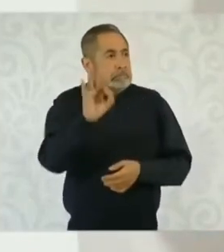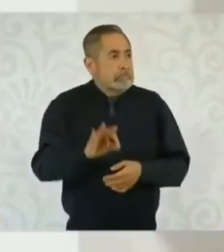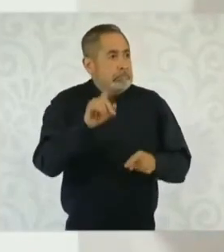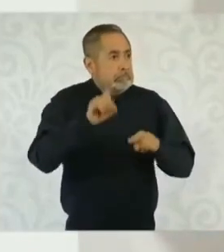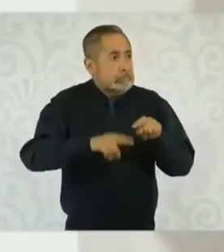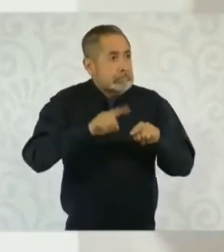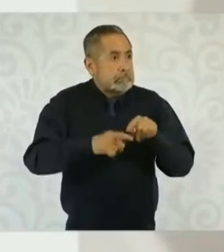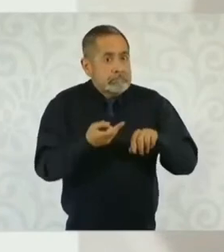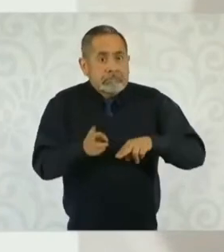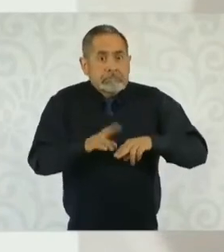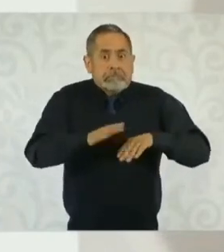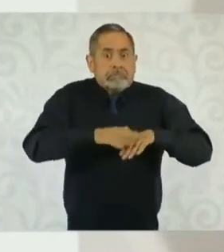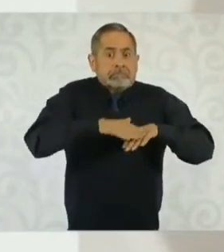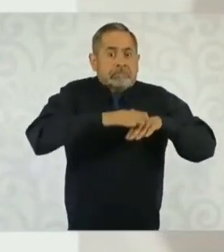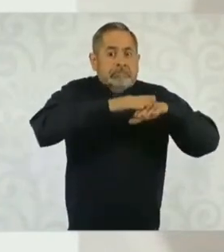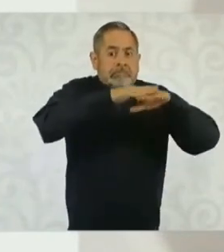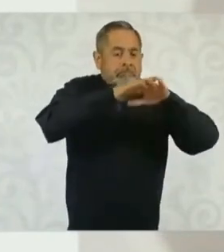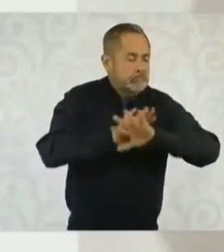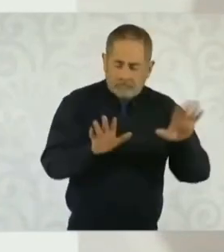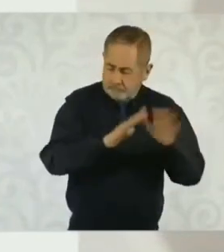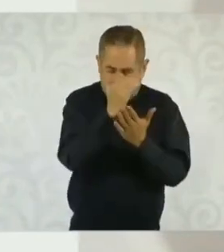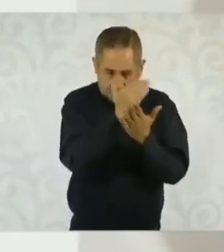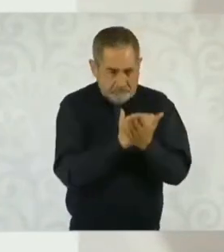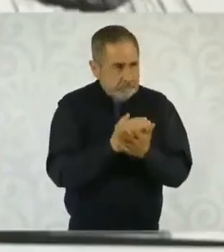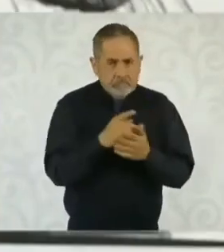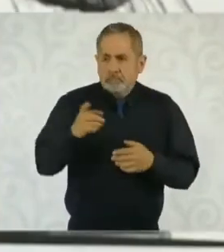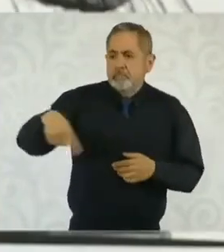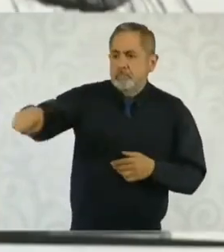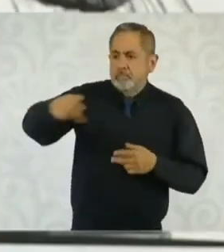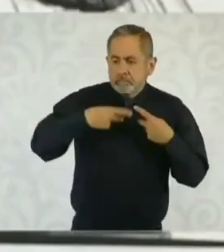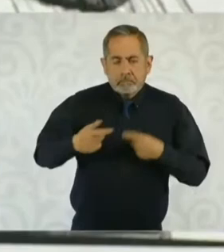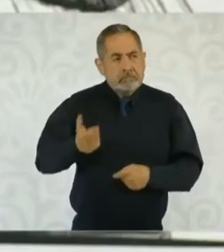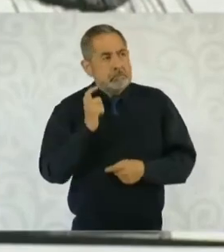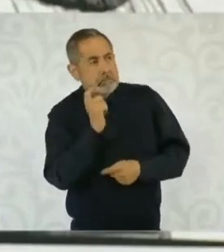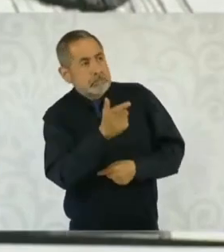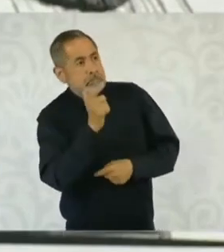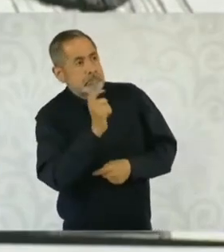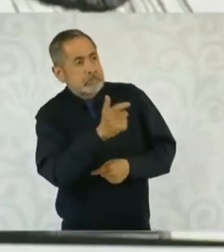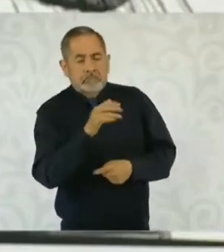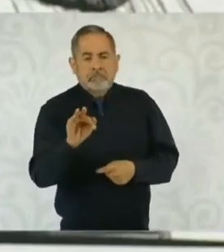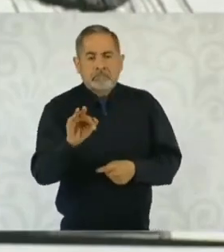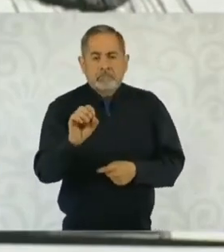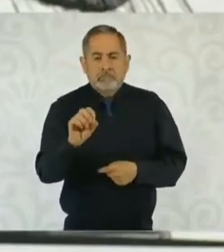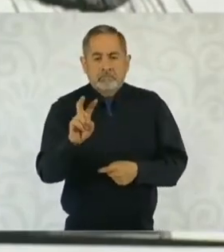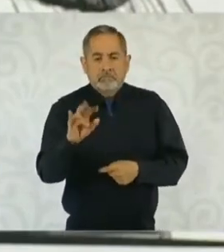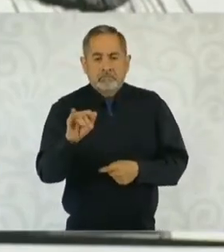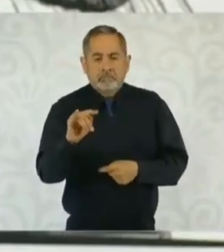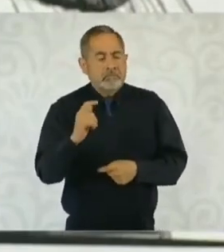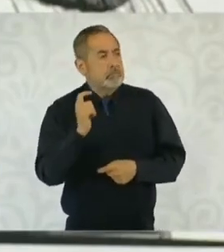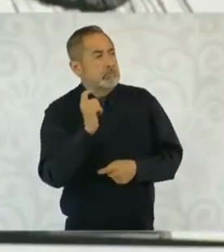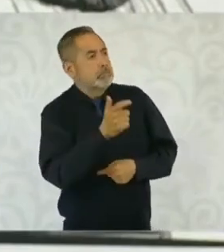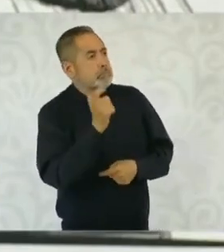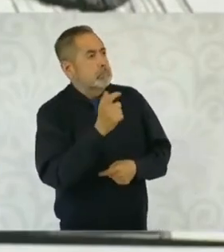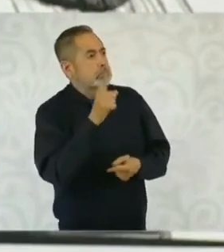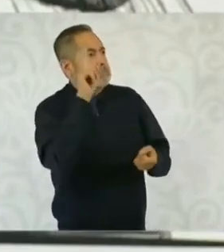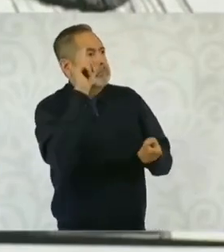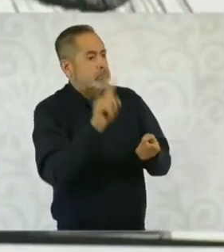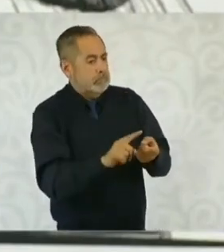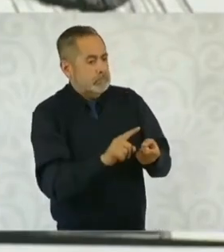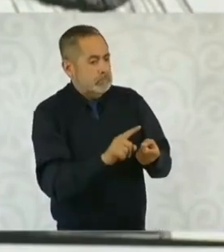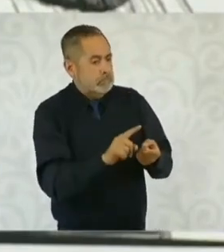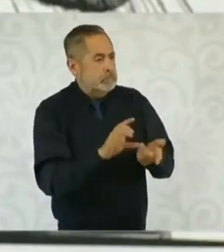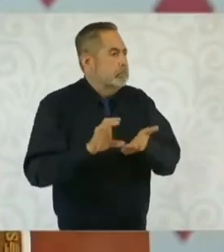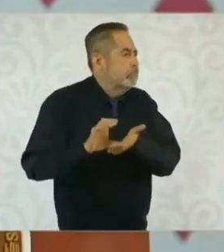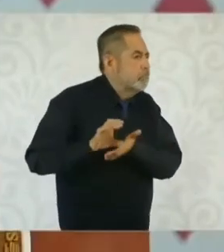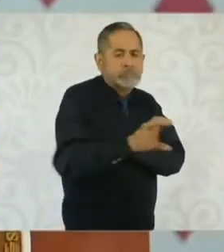intereses y de otras cosas que se cobran para que la gente que tiene una deuda con el FOBISSTE pues disminuya su deuda y pague ya su casa